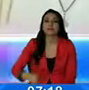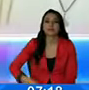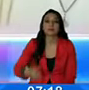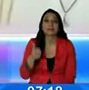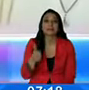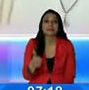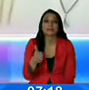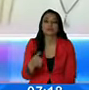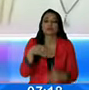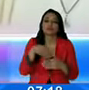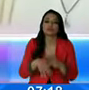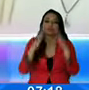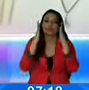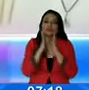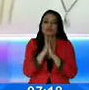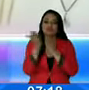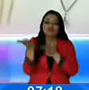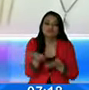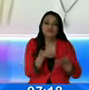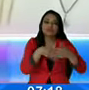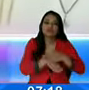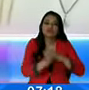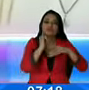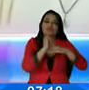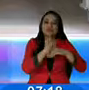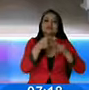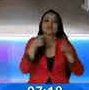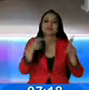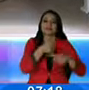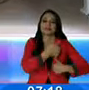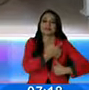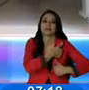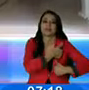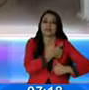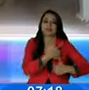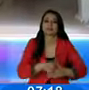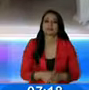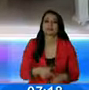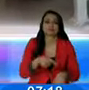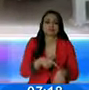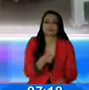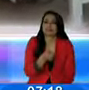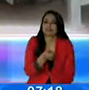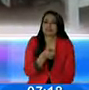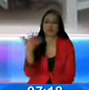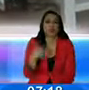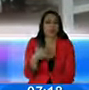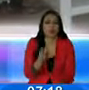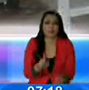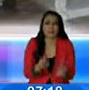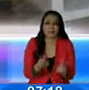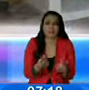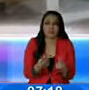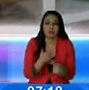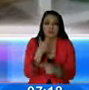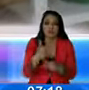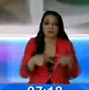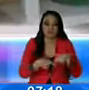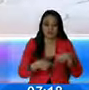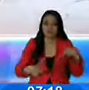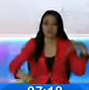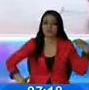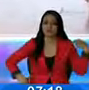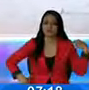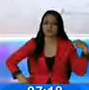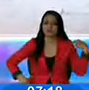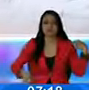a nuestras hermanas del buen pastor desde Canadá. La premura del tiempo fue su peor enemigo. Relatan que una banda presidencial